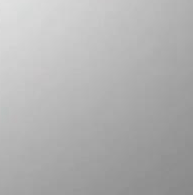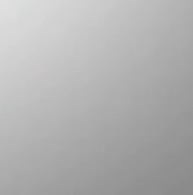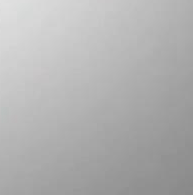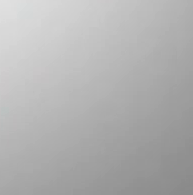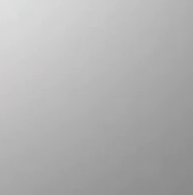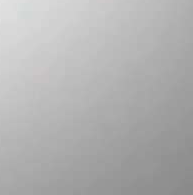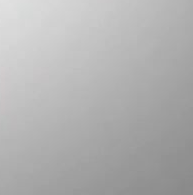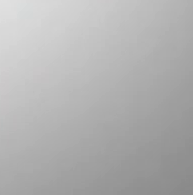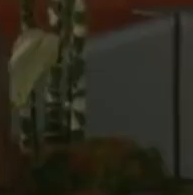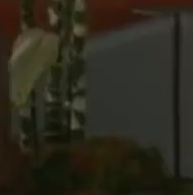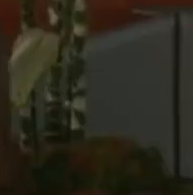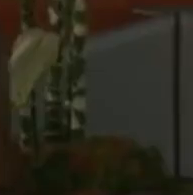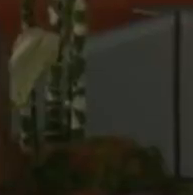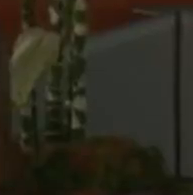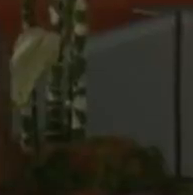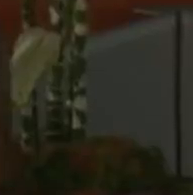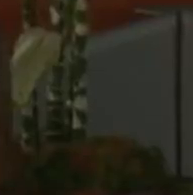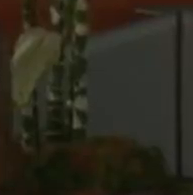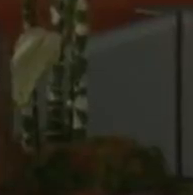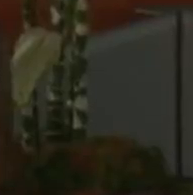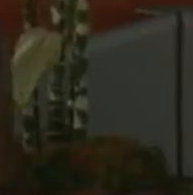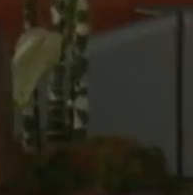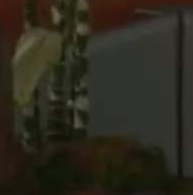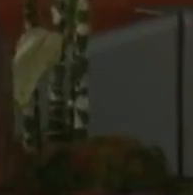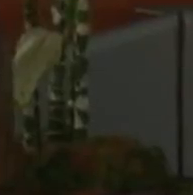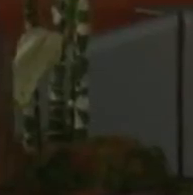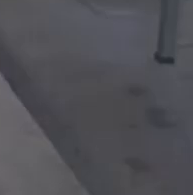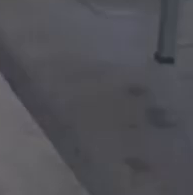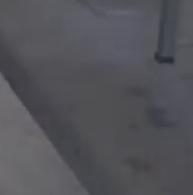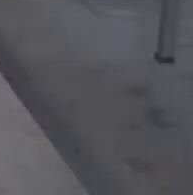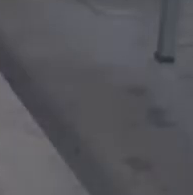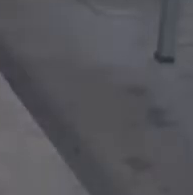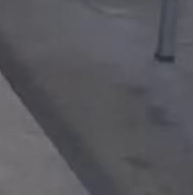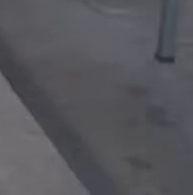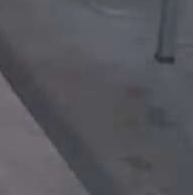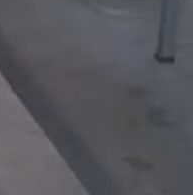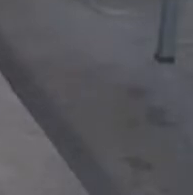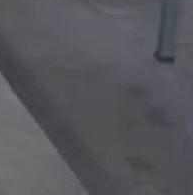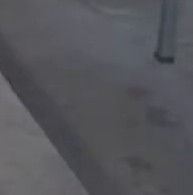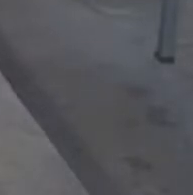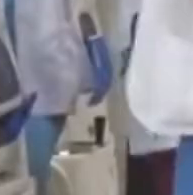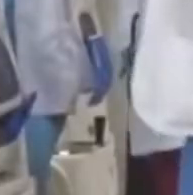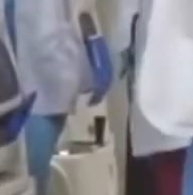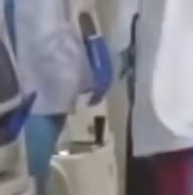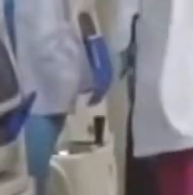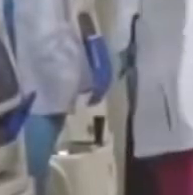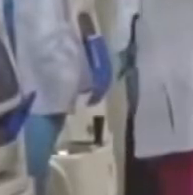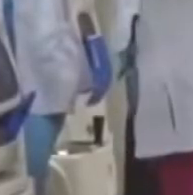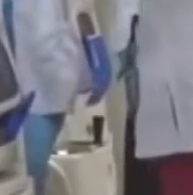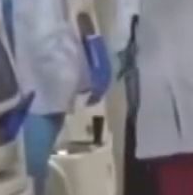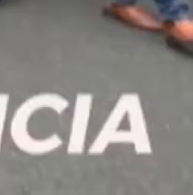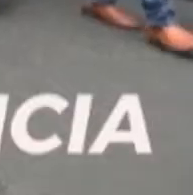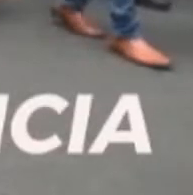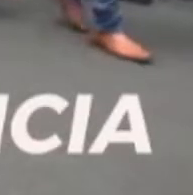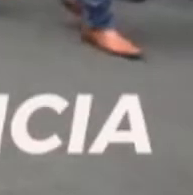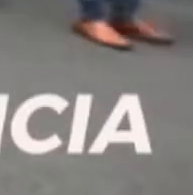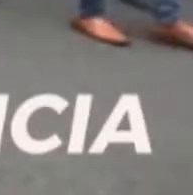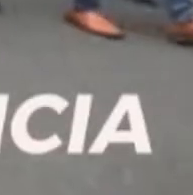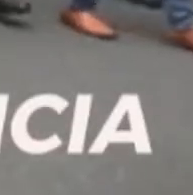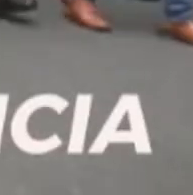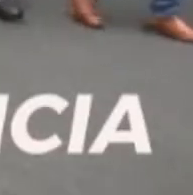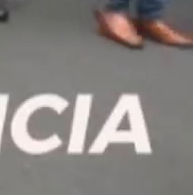de cara al Bicentenario, 4 ejes temáticos que nos retratan: movilidad, salud,